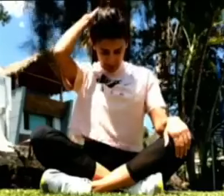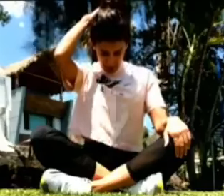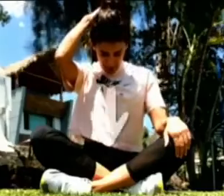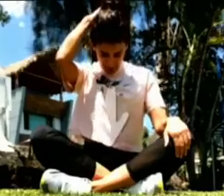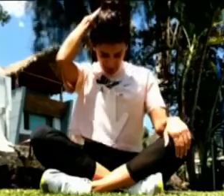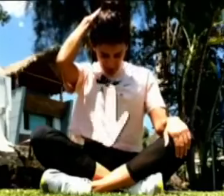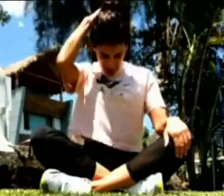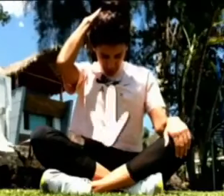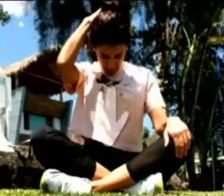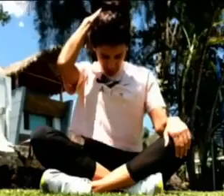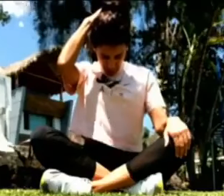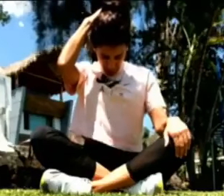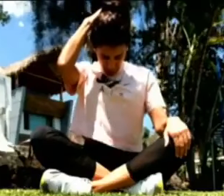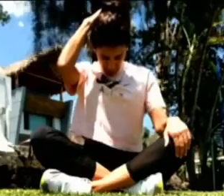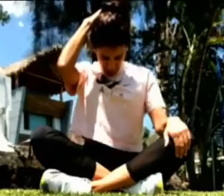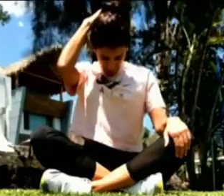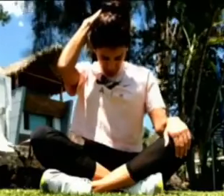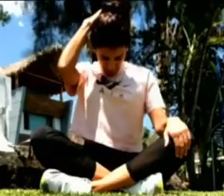centro.